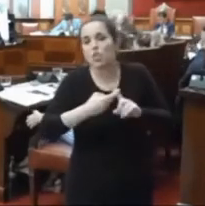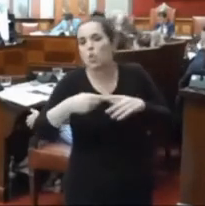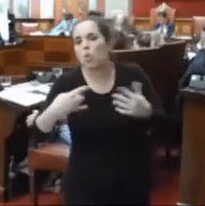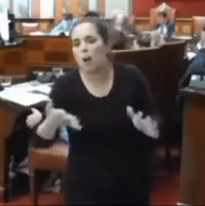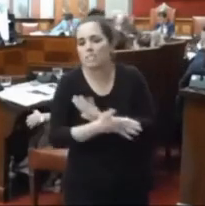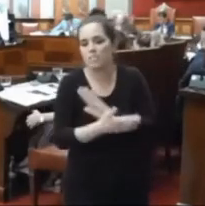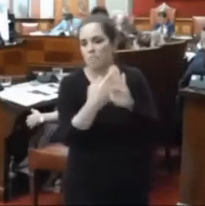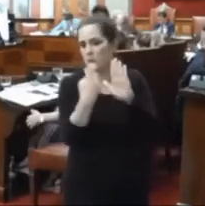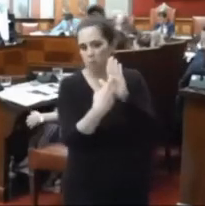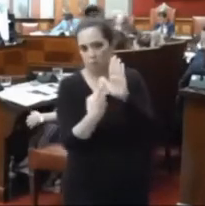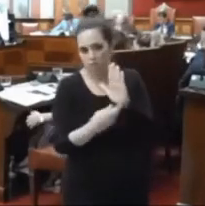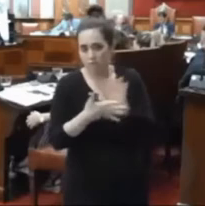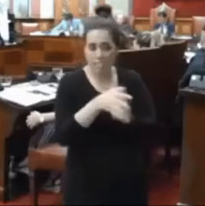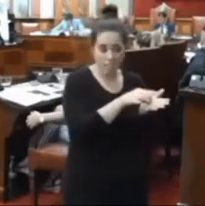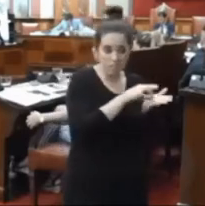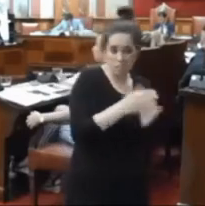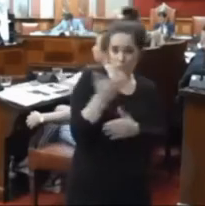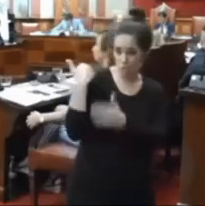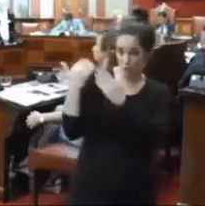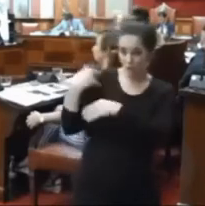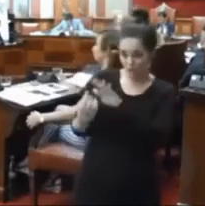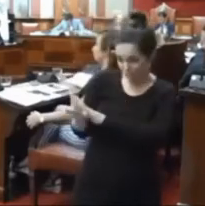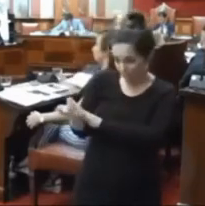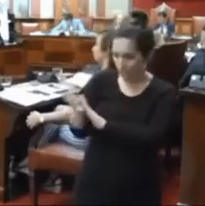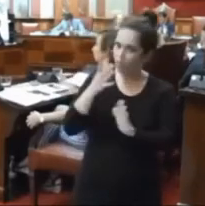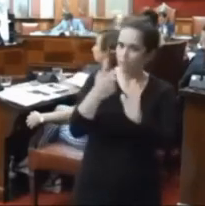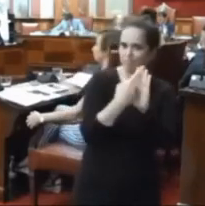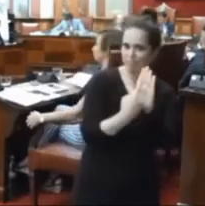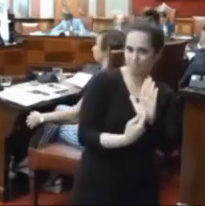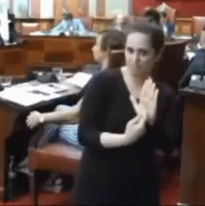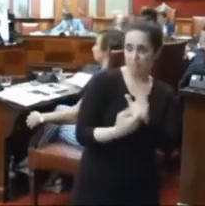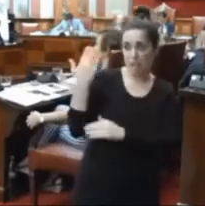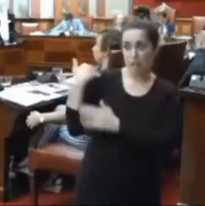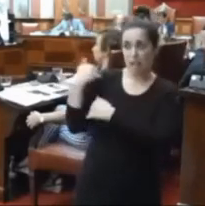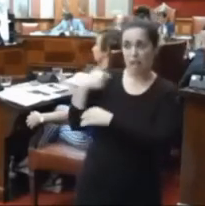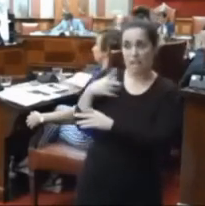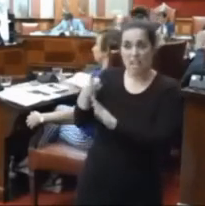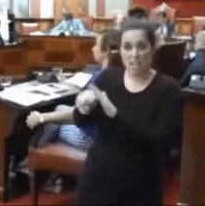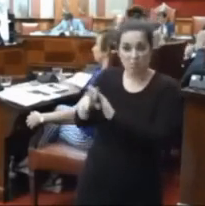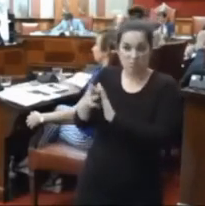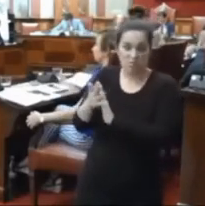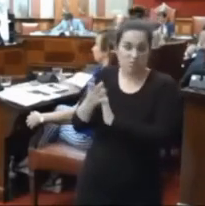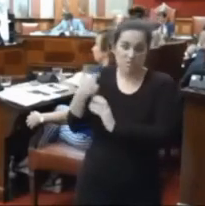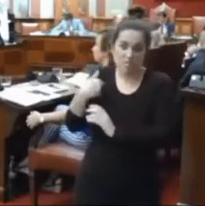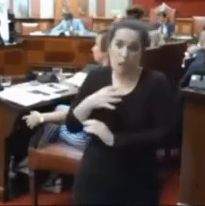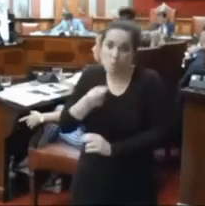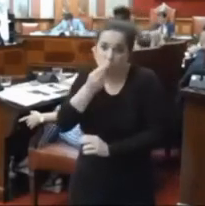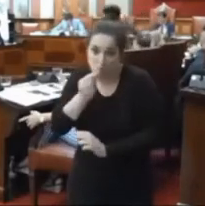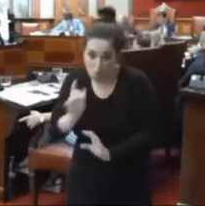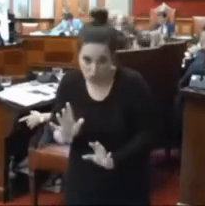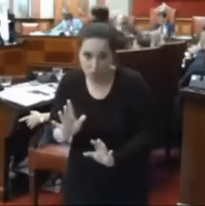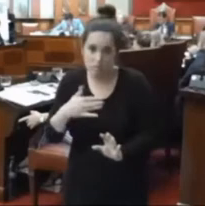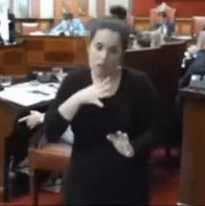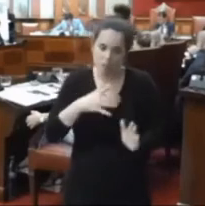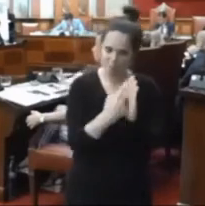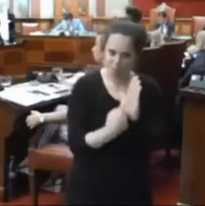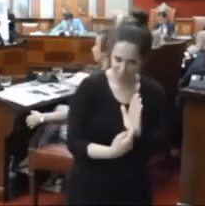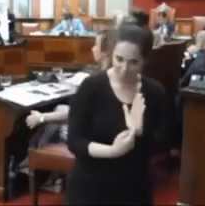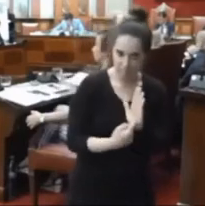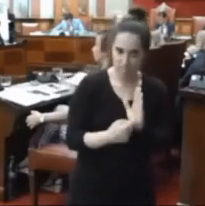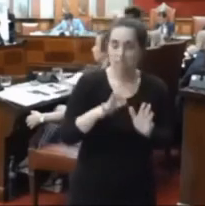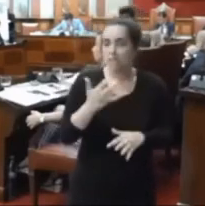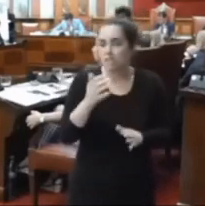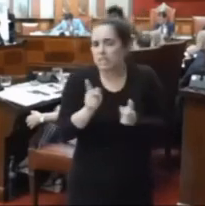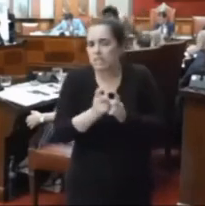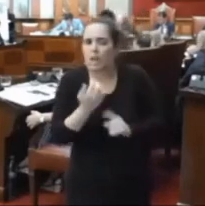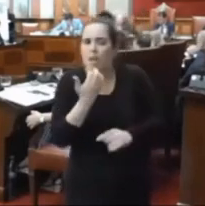creados en su día y que ya en ese momento decíamos que eran insuficientes. Rápidamente, como ejemplo, el